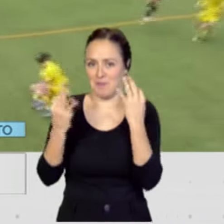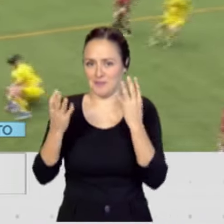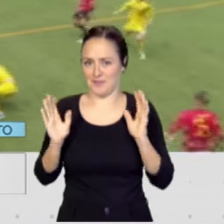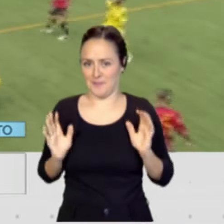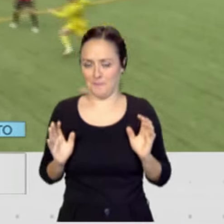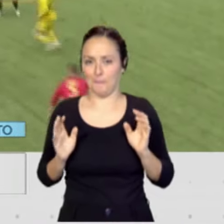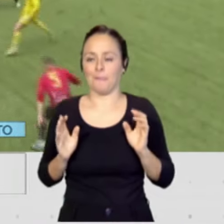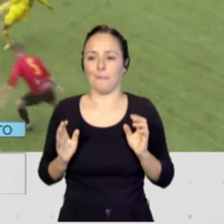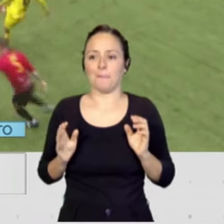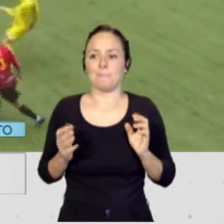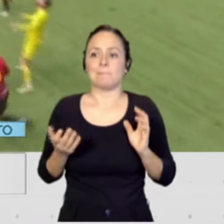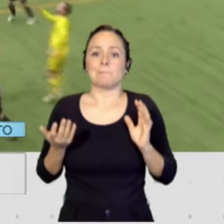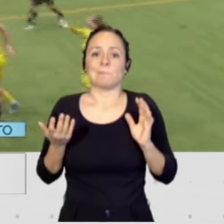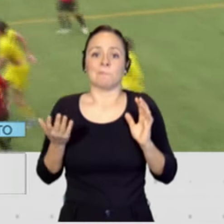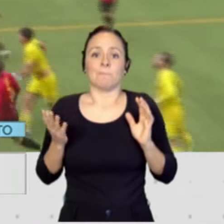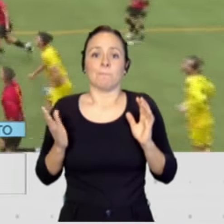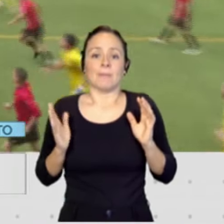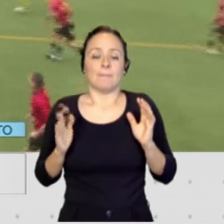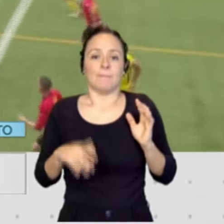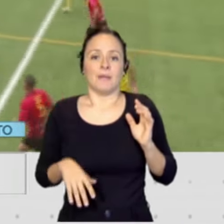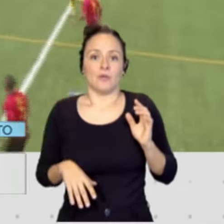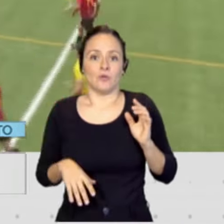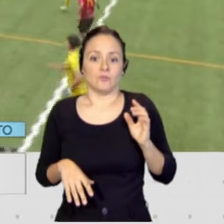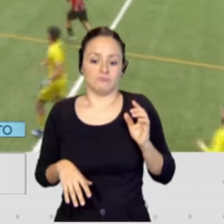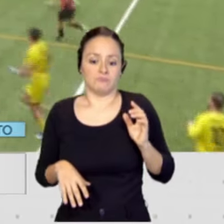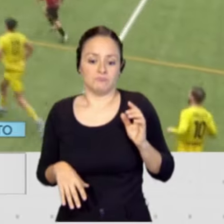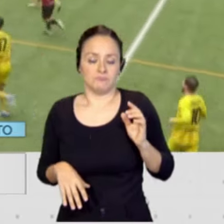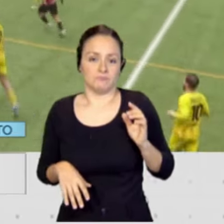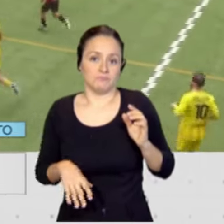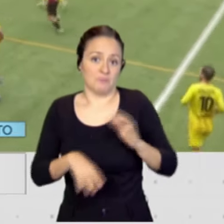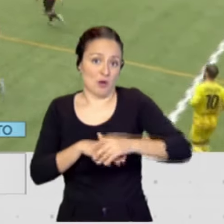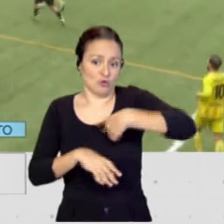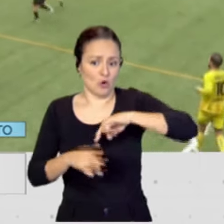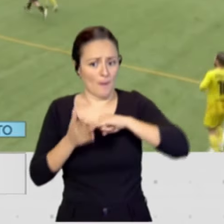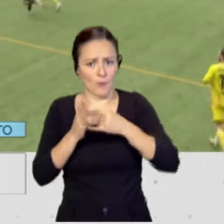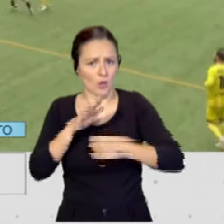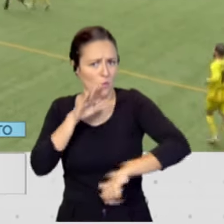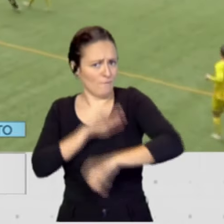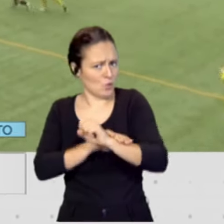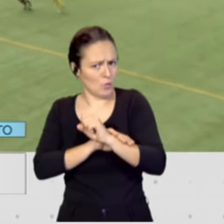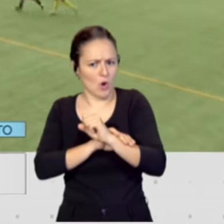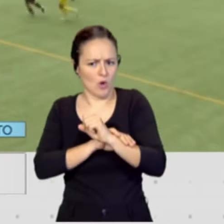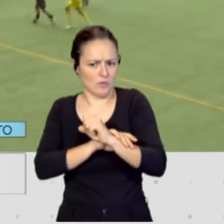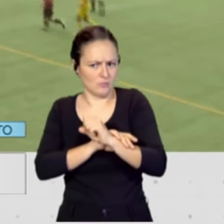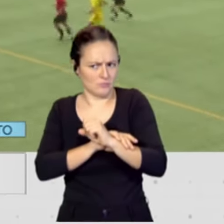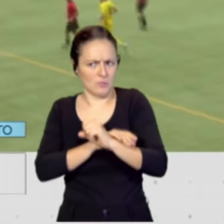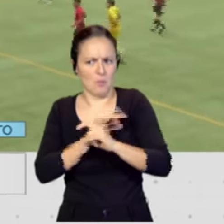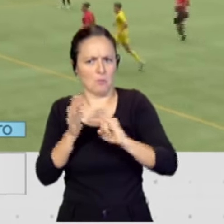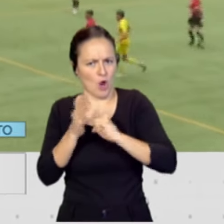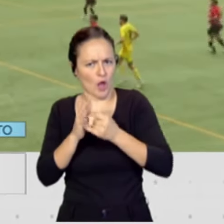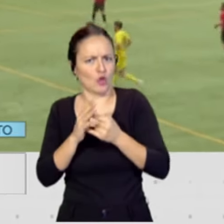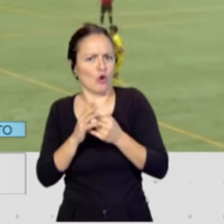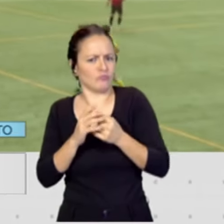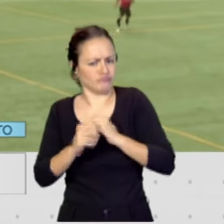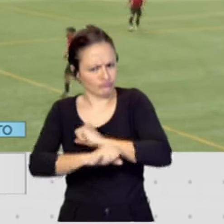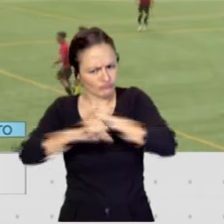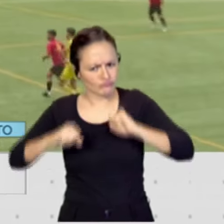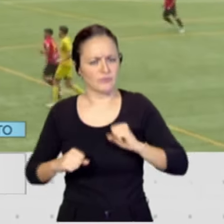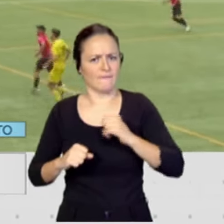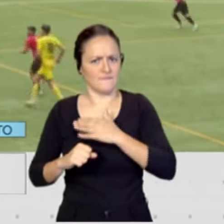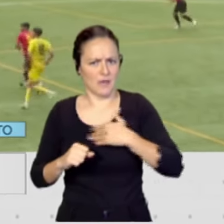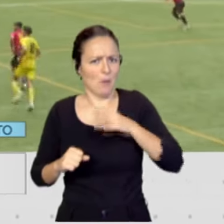pero de nuestra parte el proyecto pues queremos que sea un proyecto interesante para para